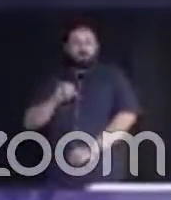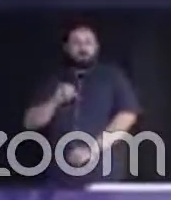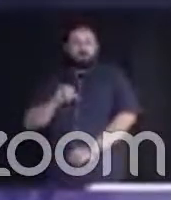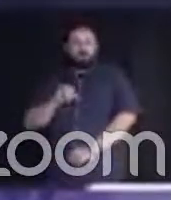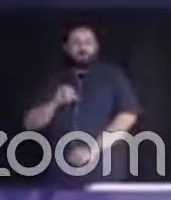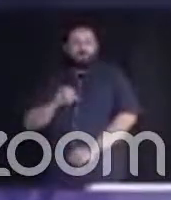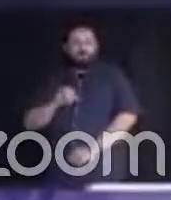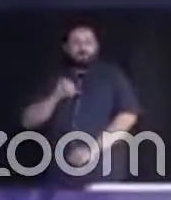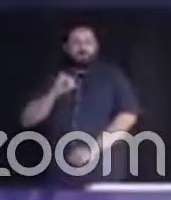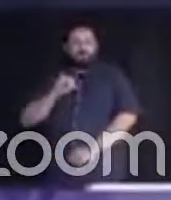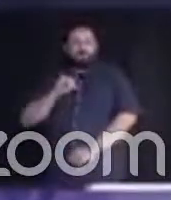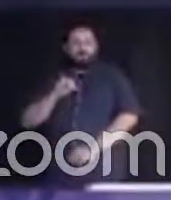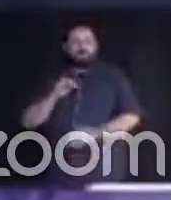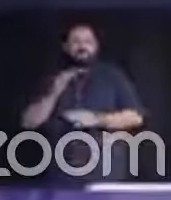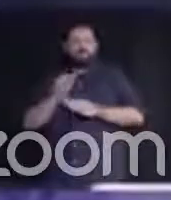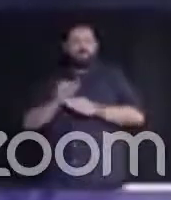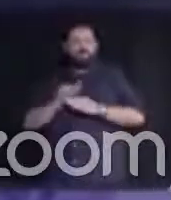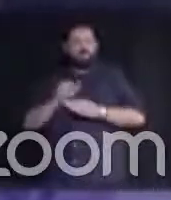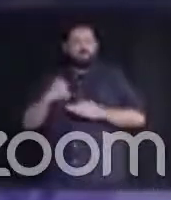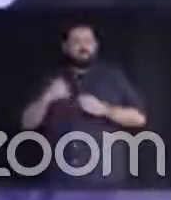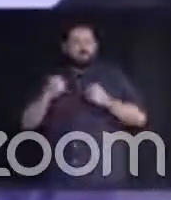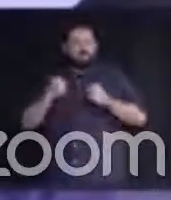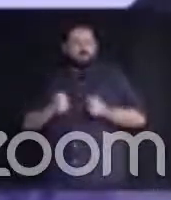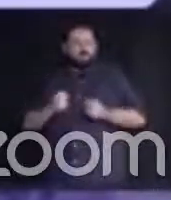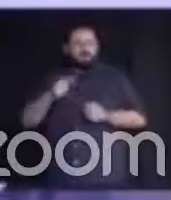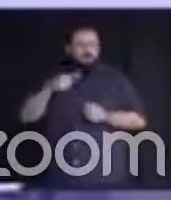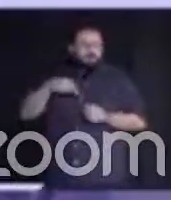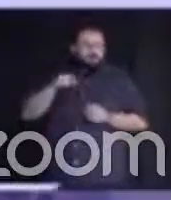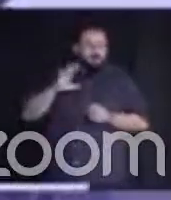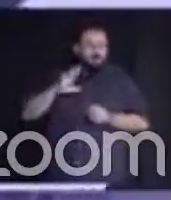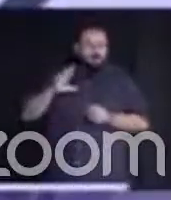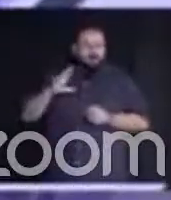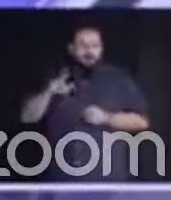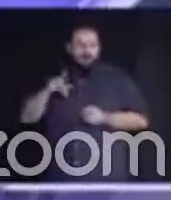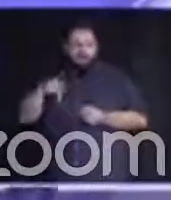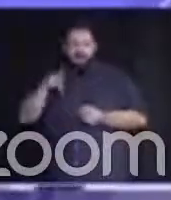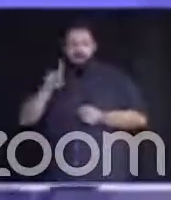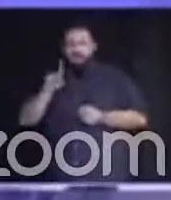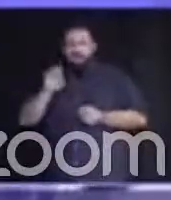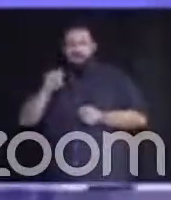a ver, me voy a. En lo que, porque estoy casi seguro, ¿está Kenia por ahí? ¿No? ¿Ah?